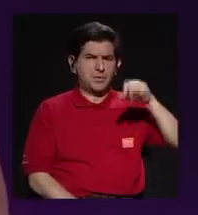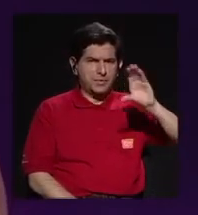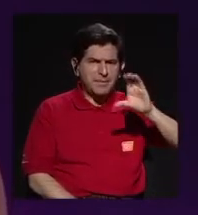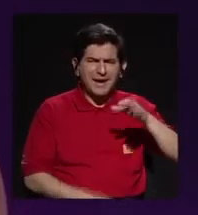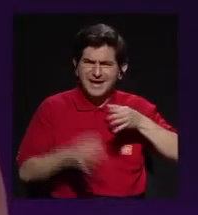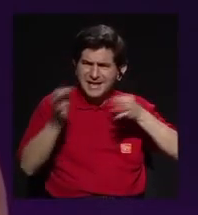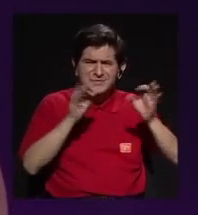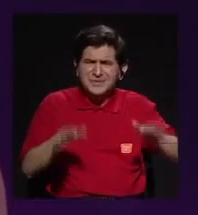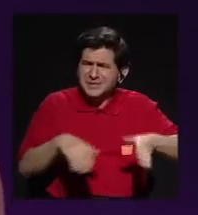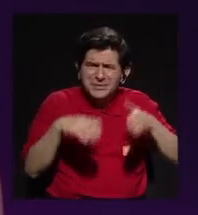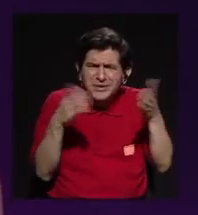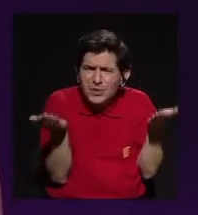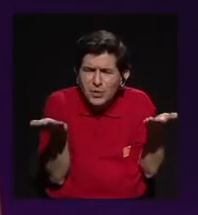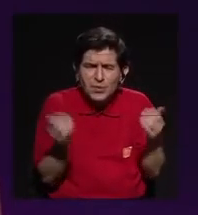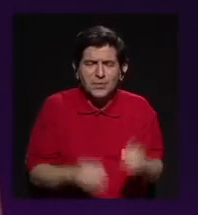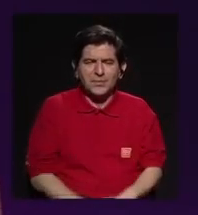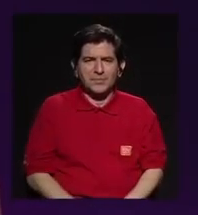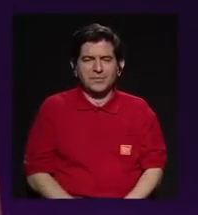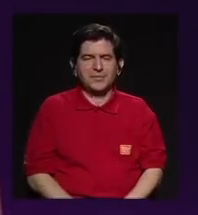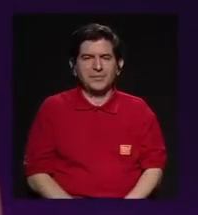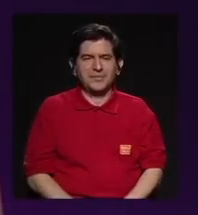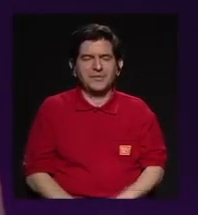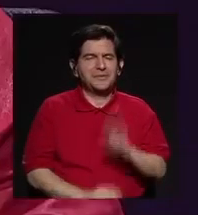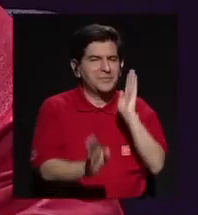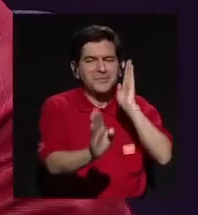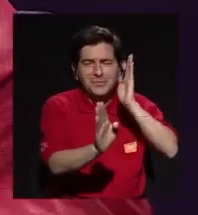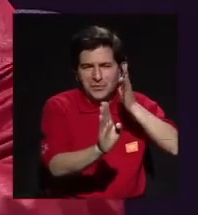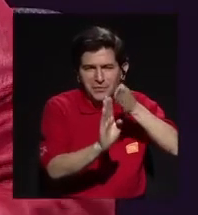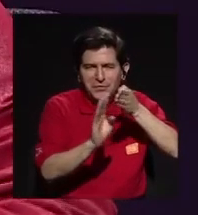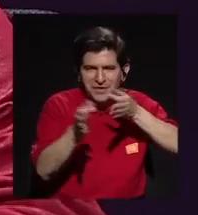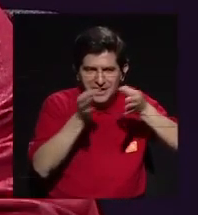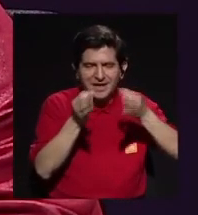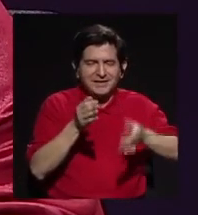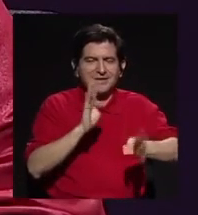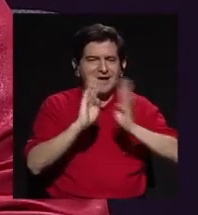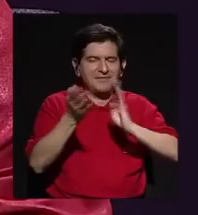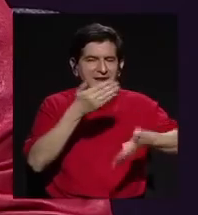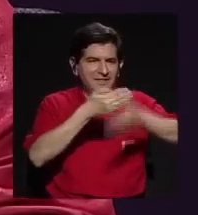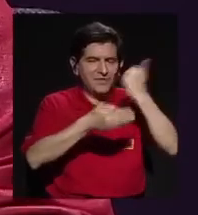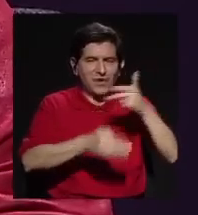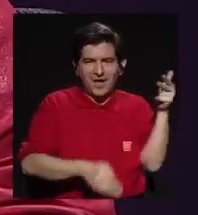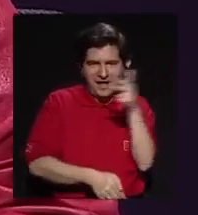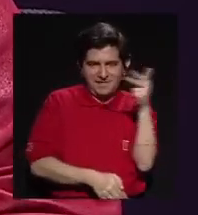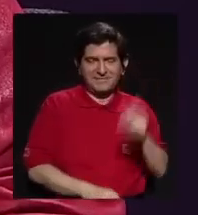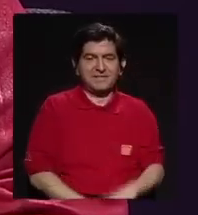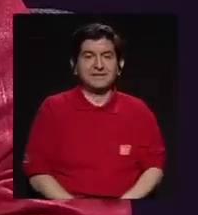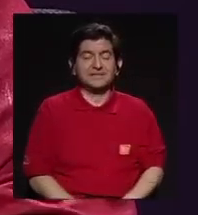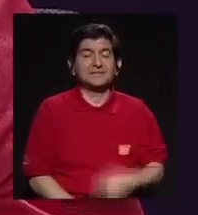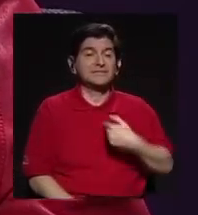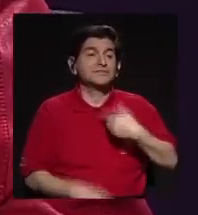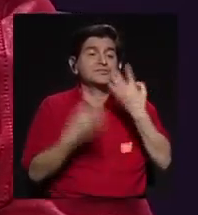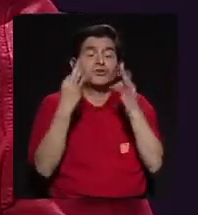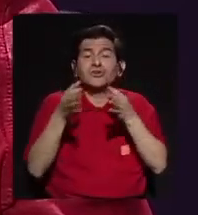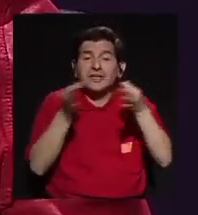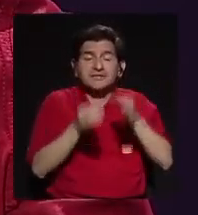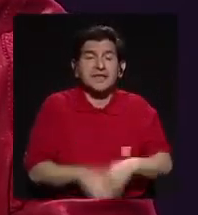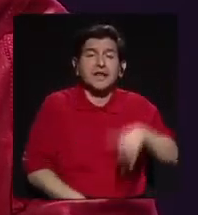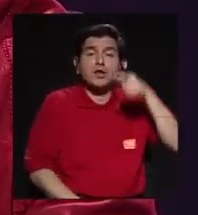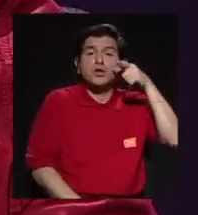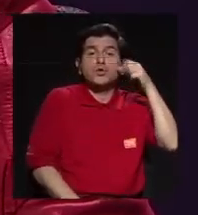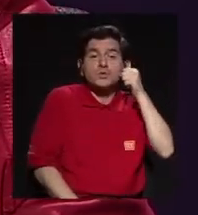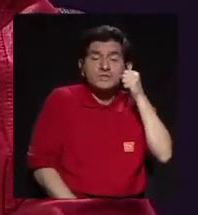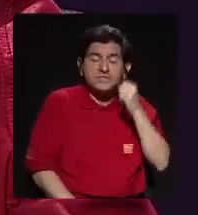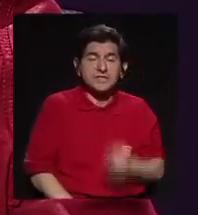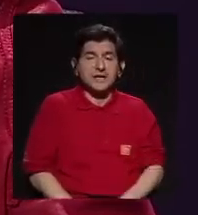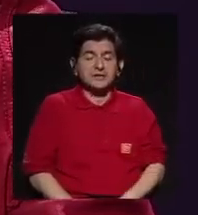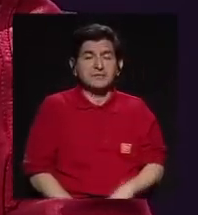explique? Vamos a darle la oportunidad, sí, una cosa a Gina, muy, que lo explique. Muy puntual, nada más que claro. Lo hablábamos ahorita fuera de cámaras, es que lo que quería decir es que Luis Guillermo llega